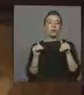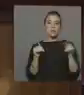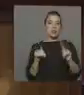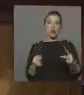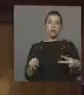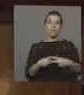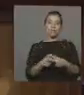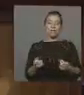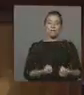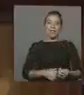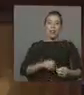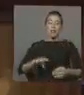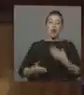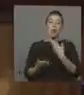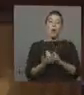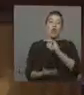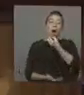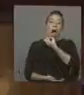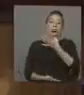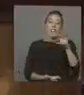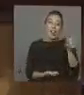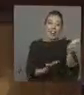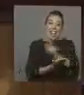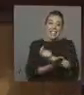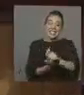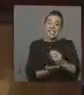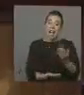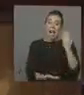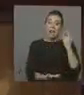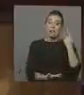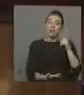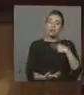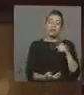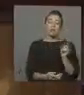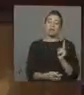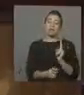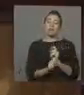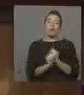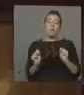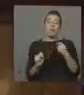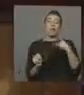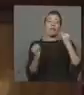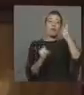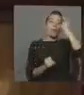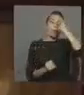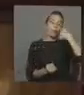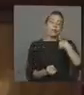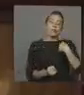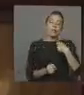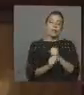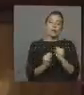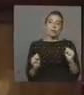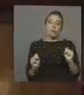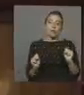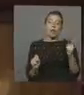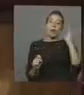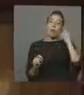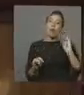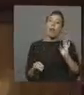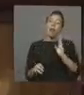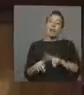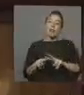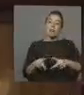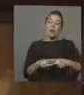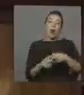un embarazo cuando haya manifestado en forma escrita y previa su objeción de conciencia, pero no podrá excusarse de realizar la interrupción